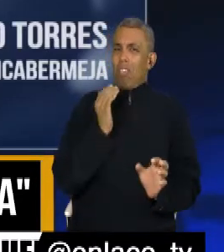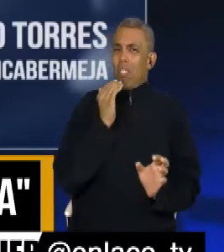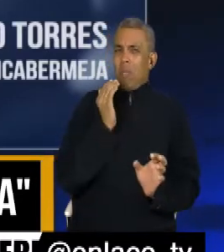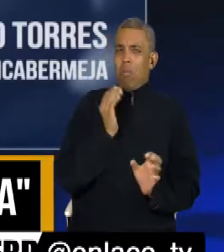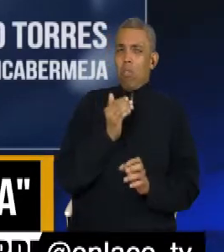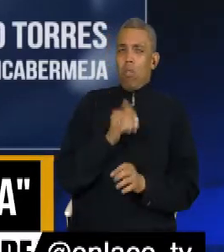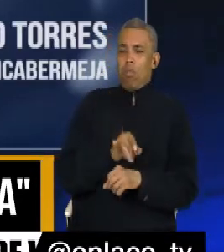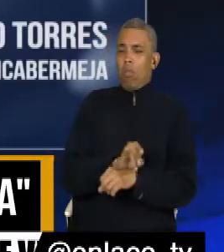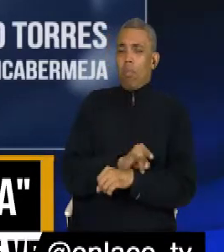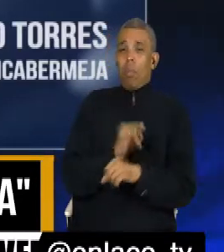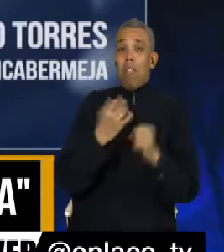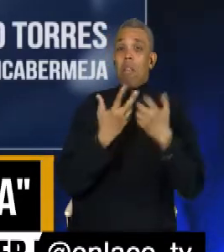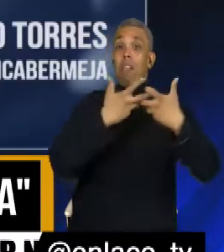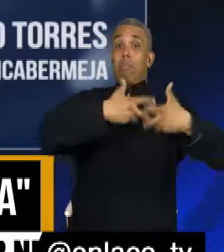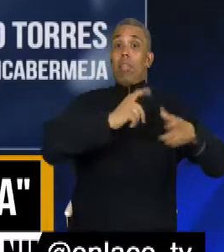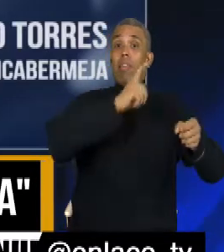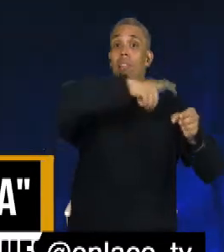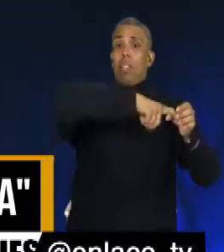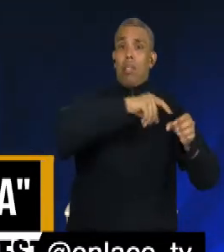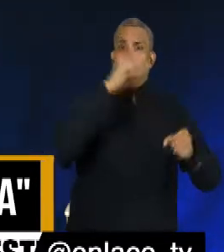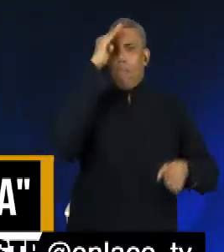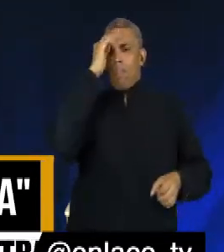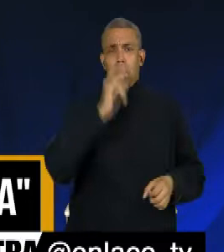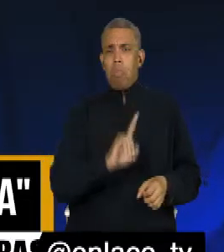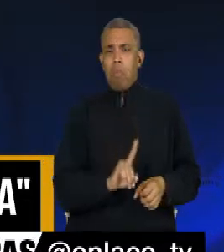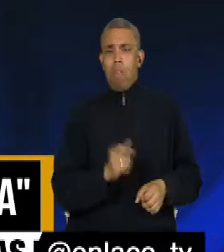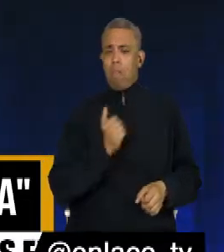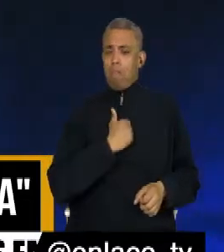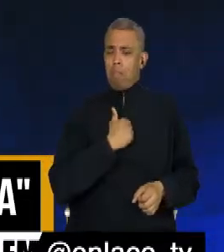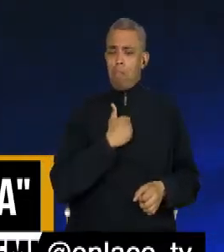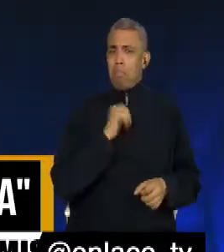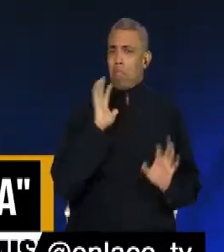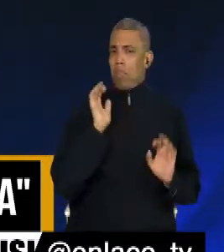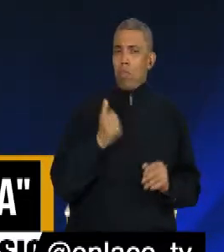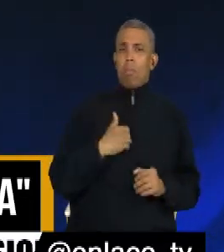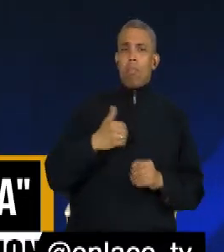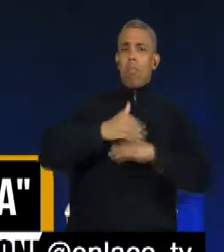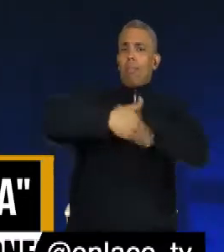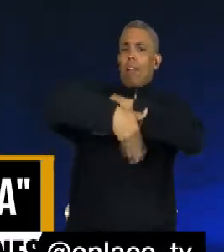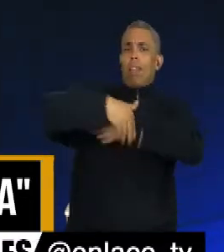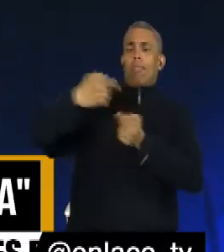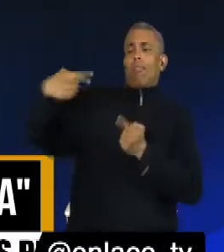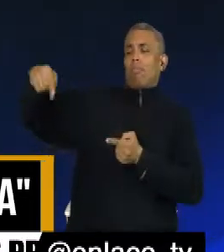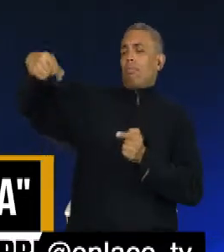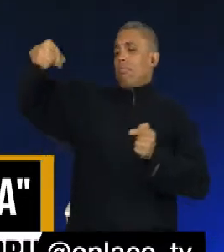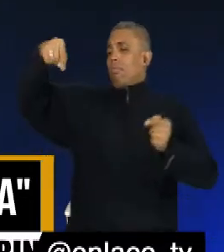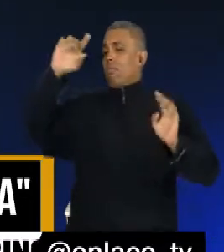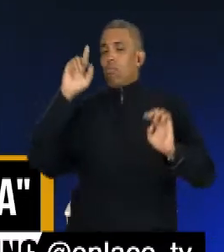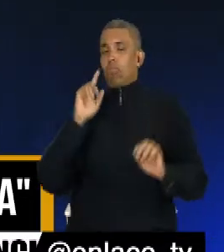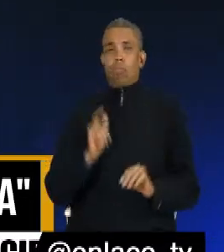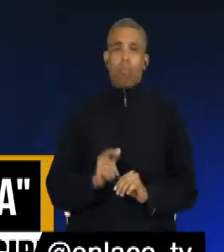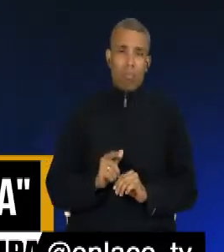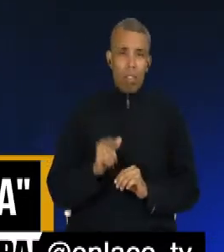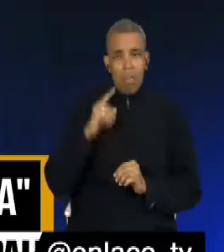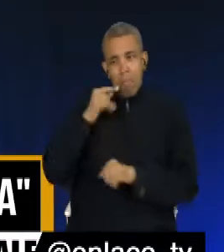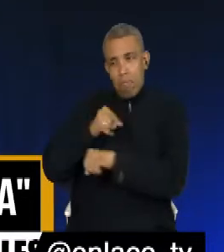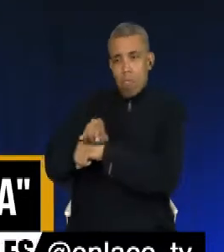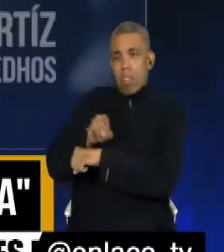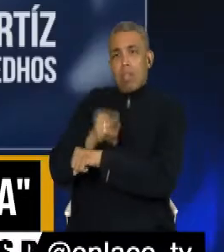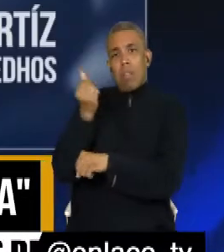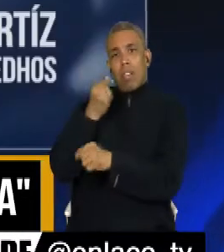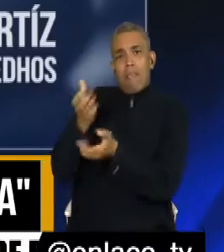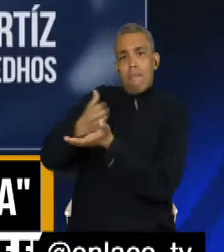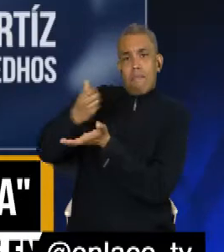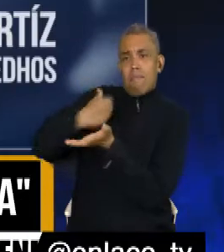a desenlaces no muy favorables. Por su parte, la Corporación para la Defensa de los Derechos Humanos, Credos, rechazó el procedimiento